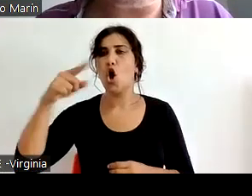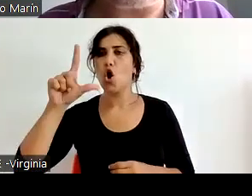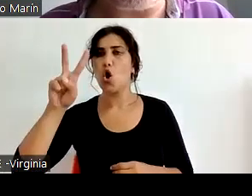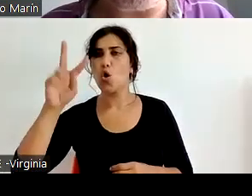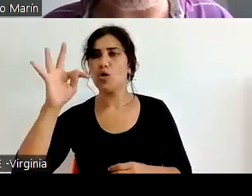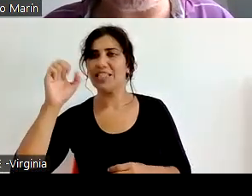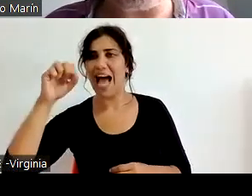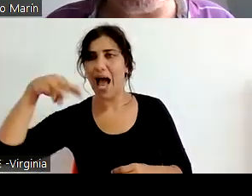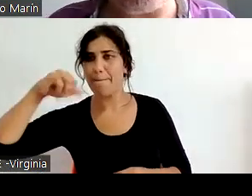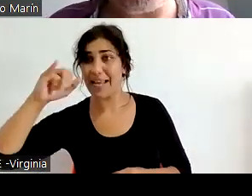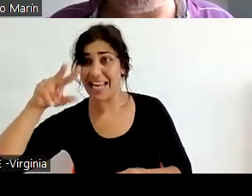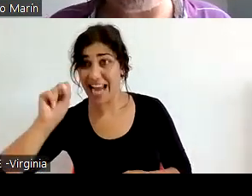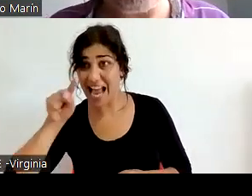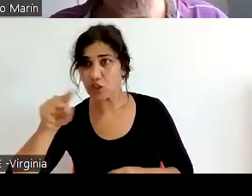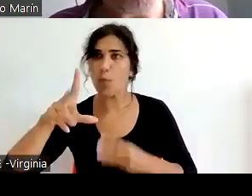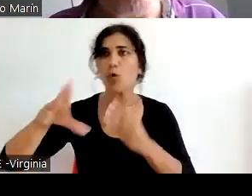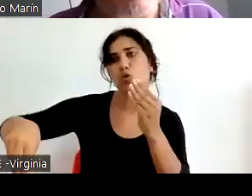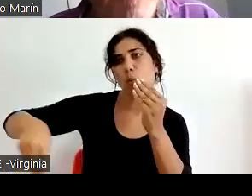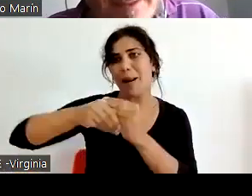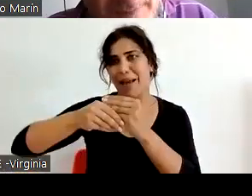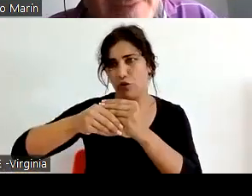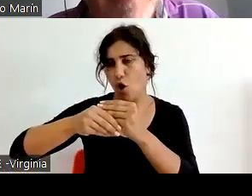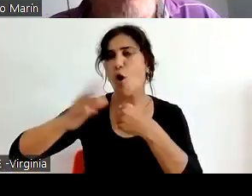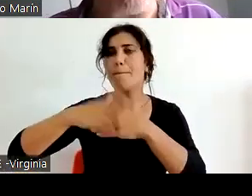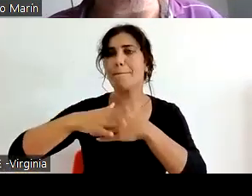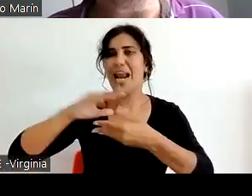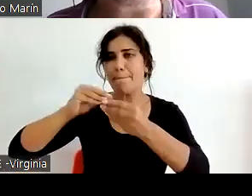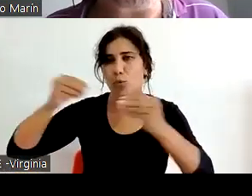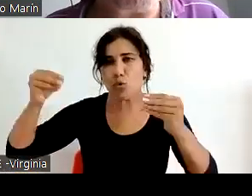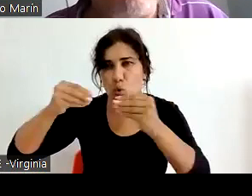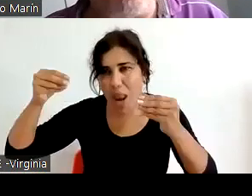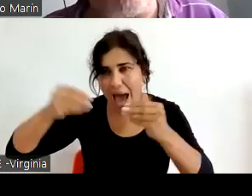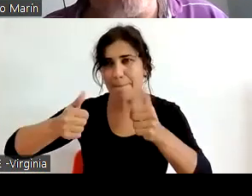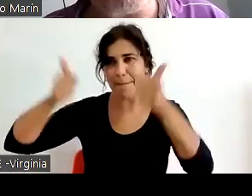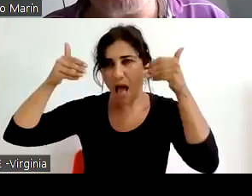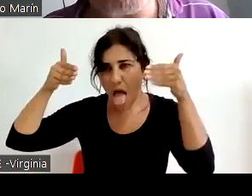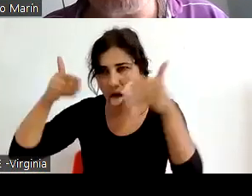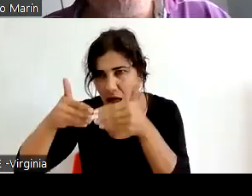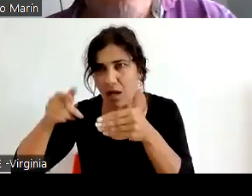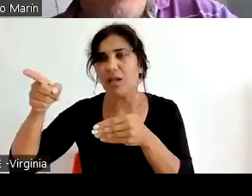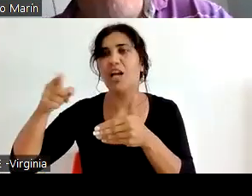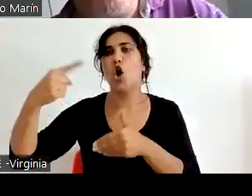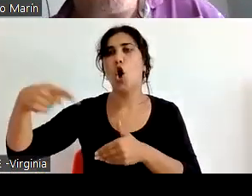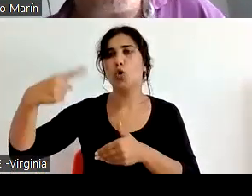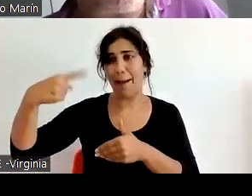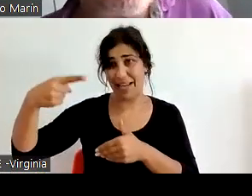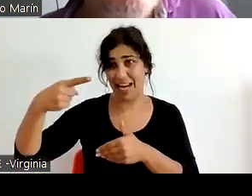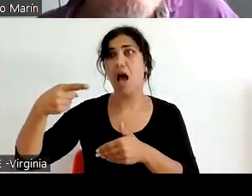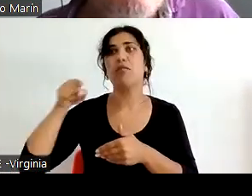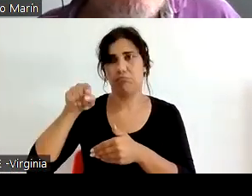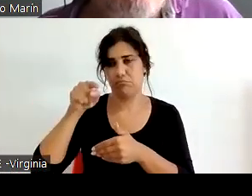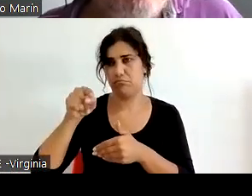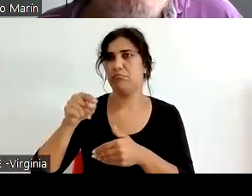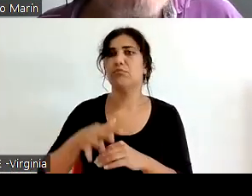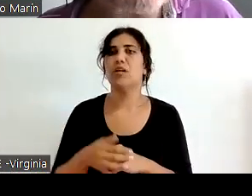aportes o suplementos que nos ayudan a nivel muscular, específicamente a nivel muscular, serían por un lado la glutamina, lo veíamos también